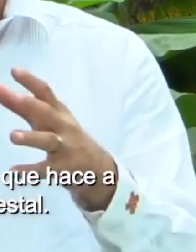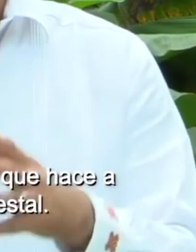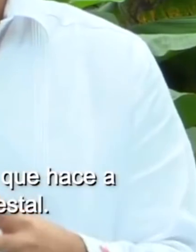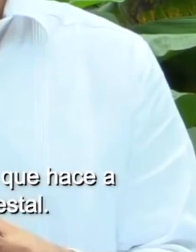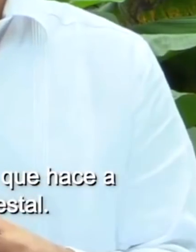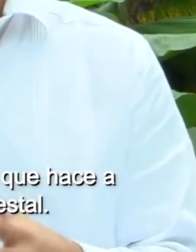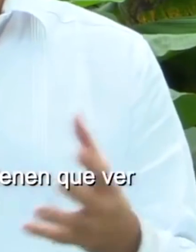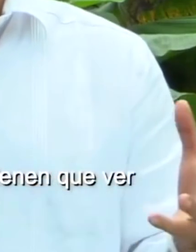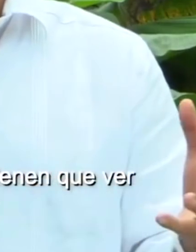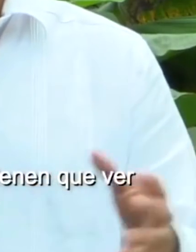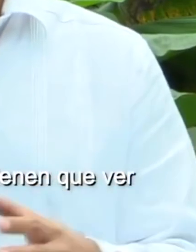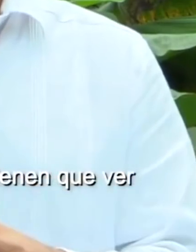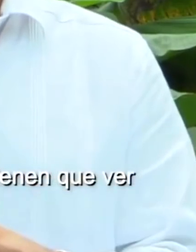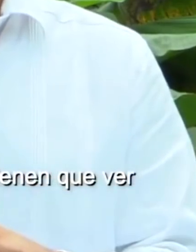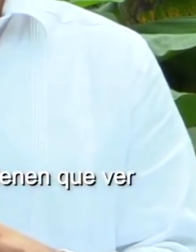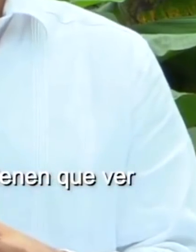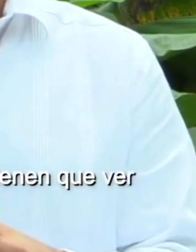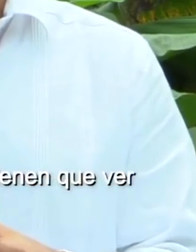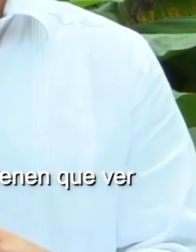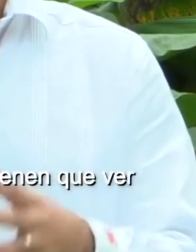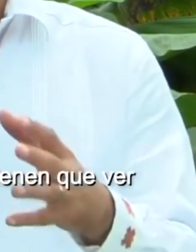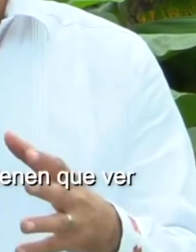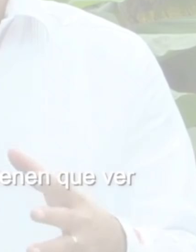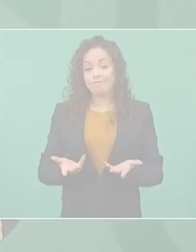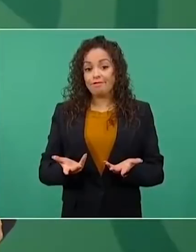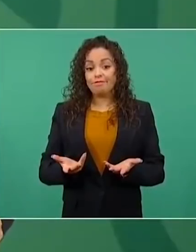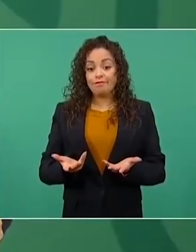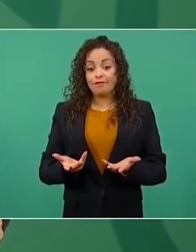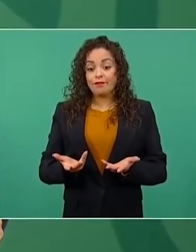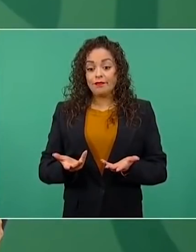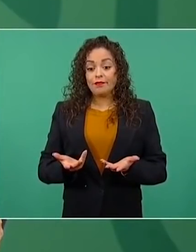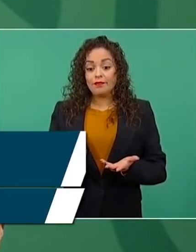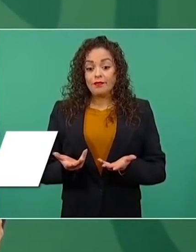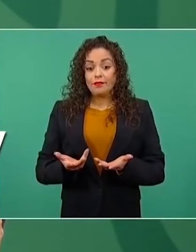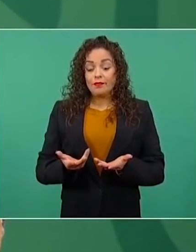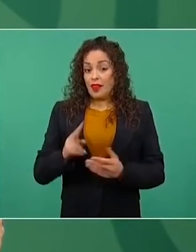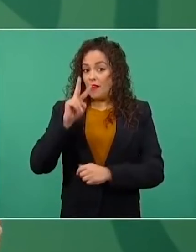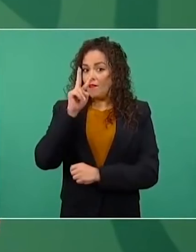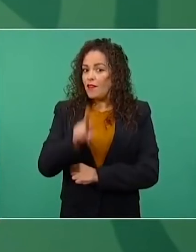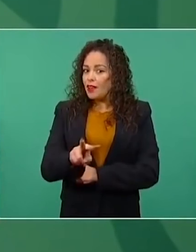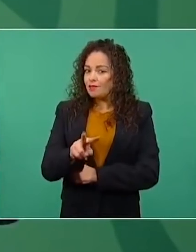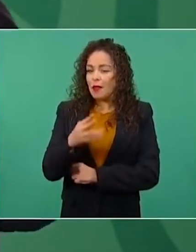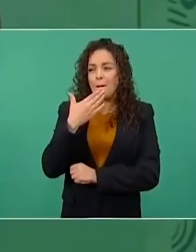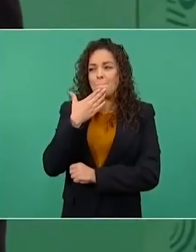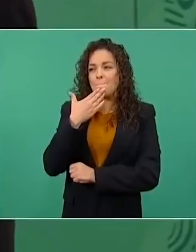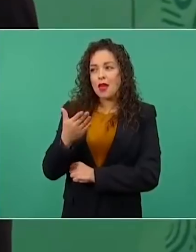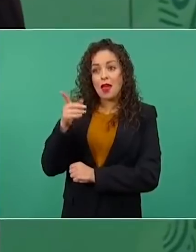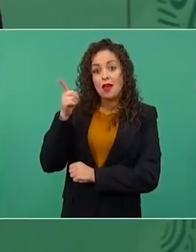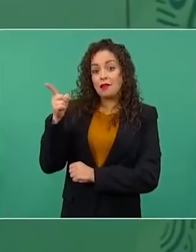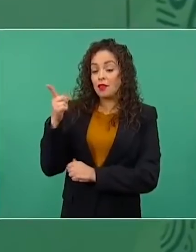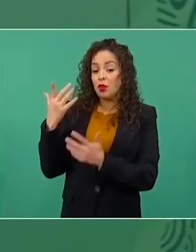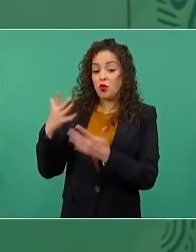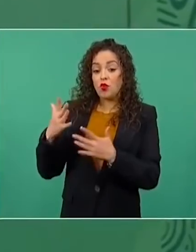los consejeros del INE, que votaron por posponer la revocación de mandato. Qué buena actitud del